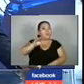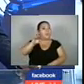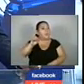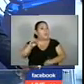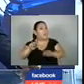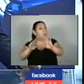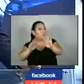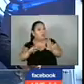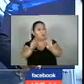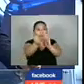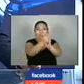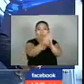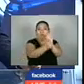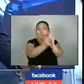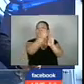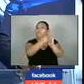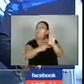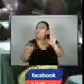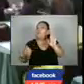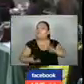esta normativa.